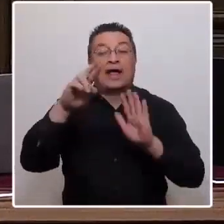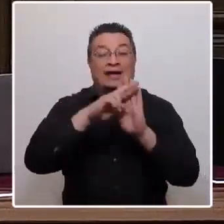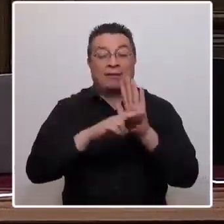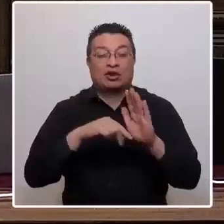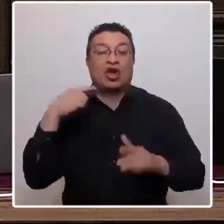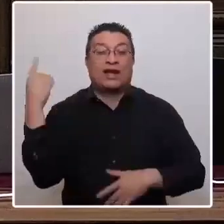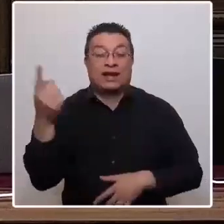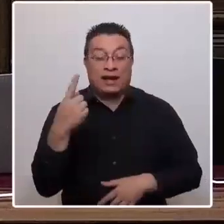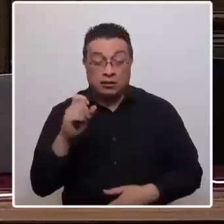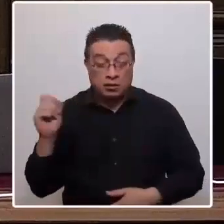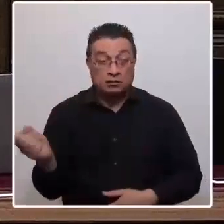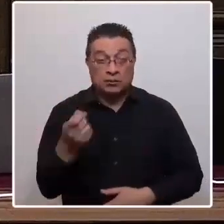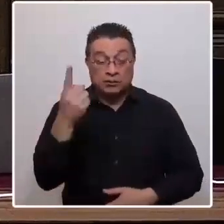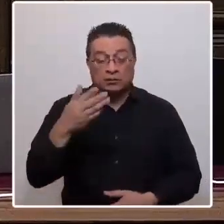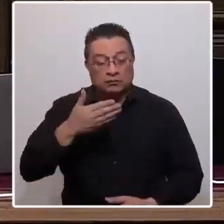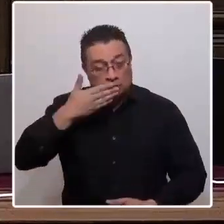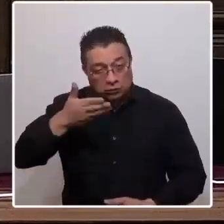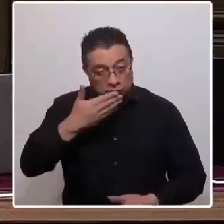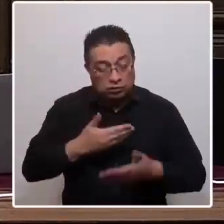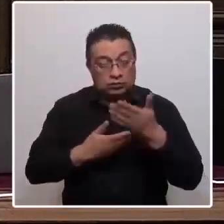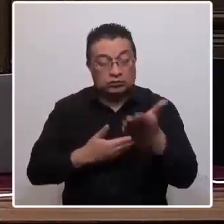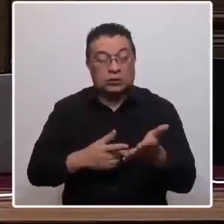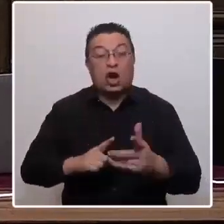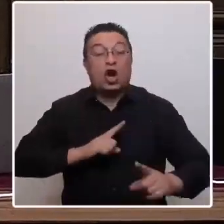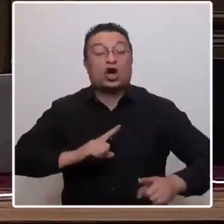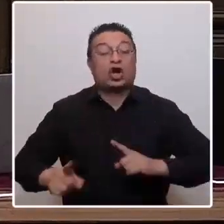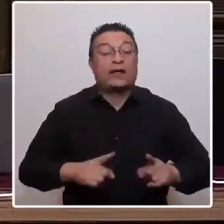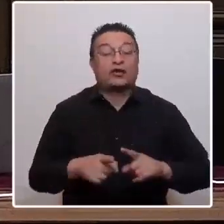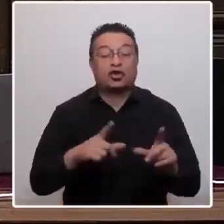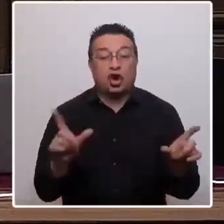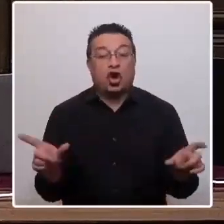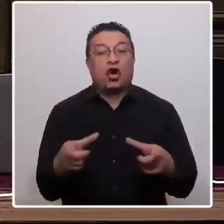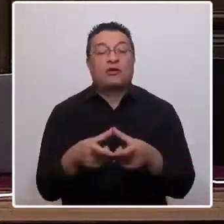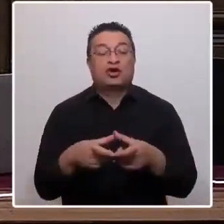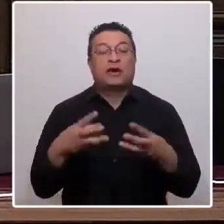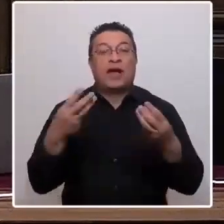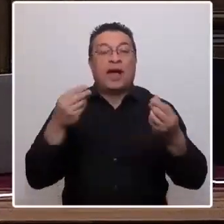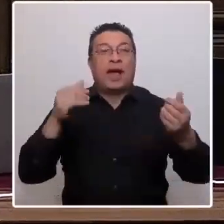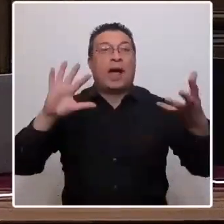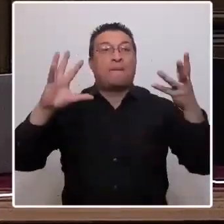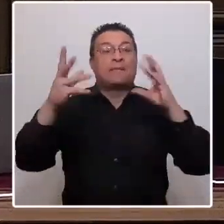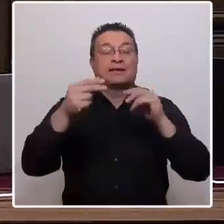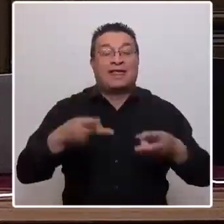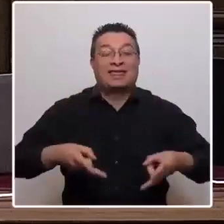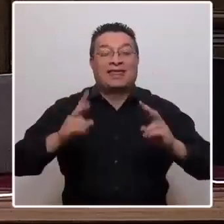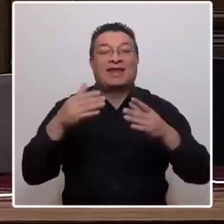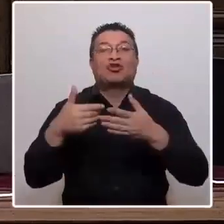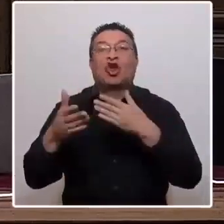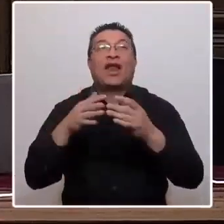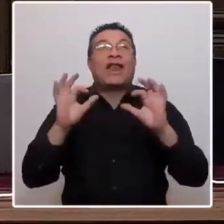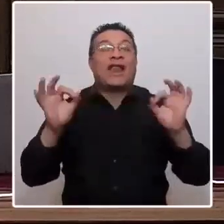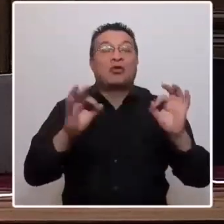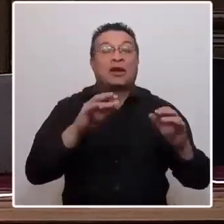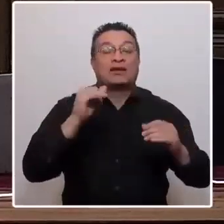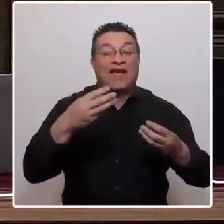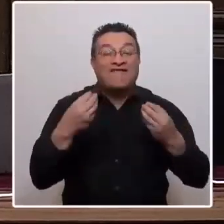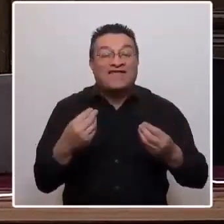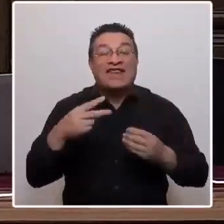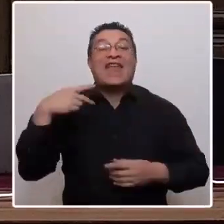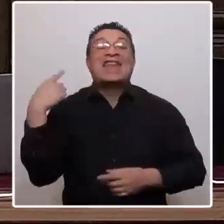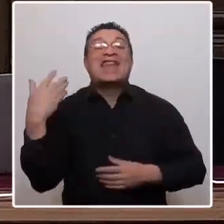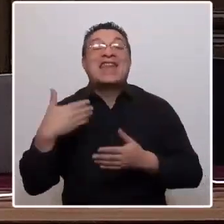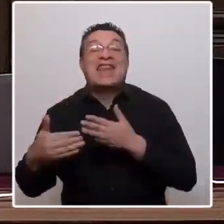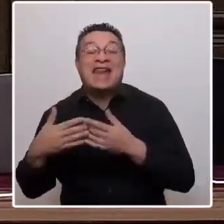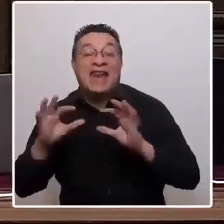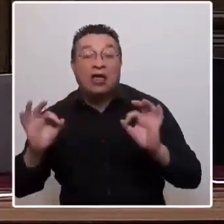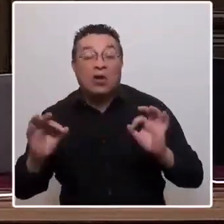primer lugar, ofreceré la palabra a la coordinación de la Comisión sobre Medio Ambiente, Derechos de la Naturaleza, Bienes Naturales Comunes y